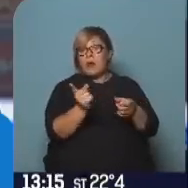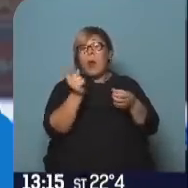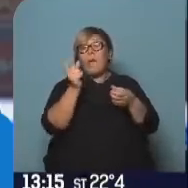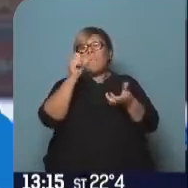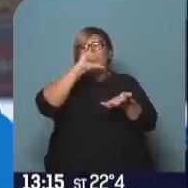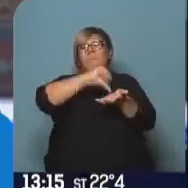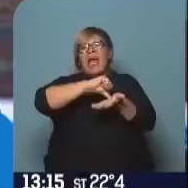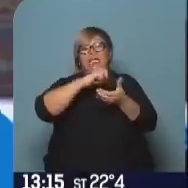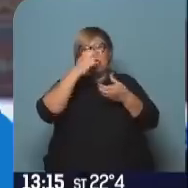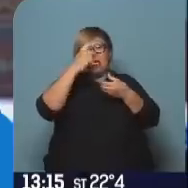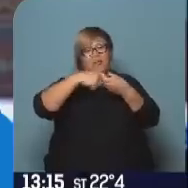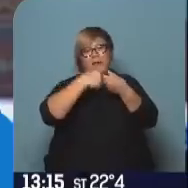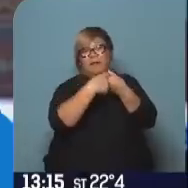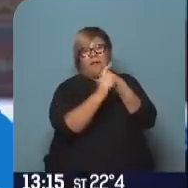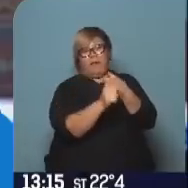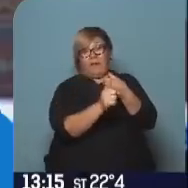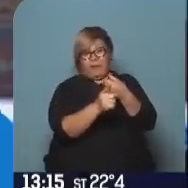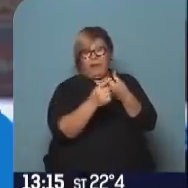todavía la componen, que justamente